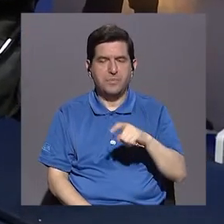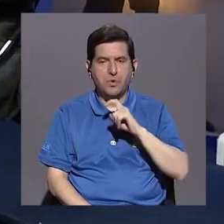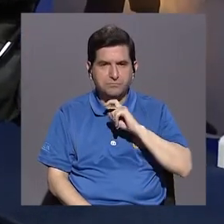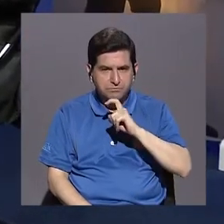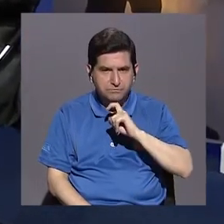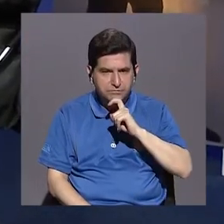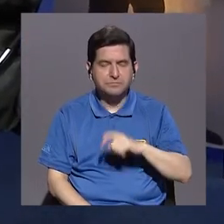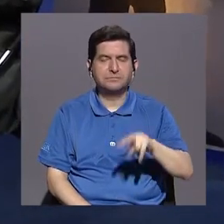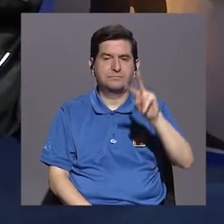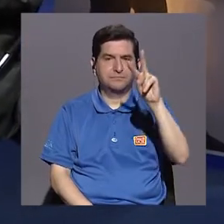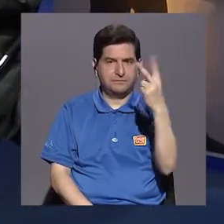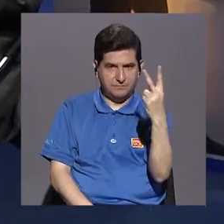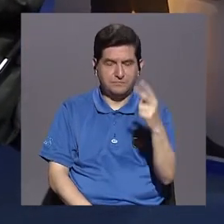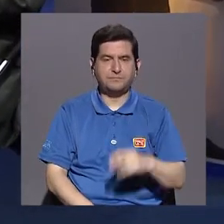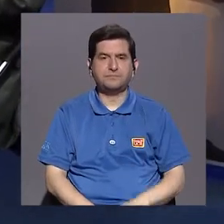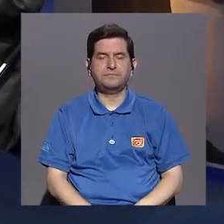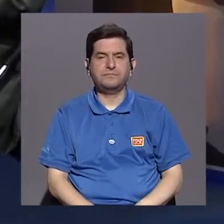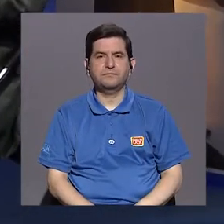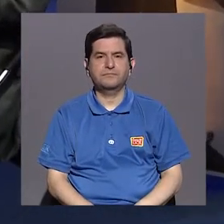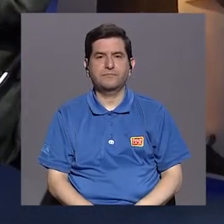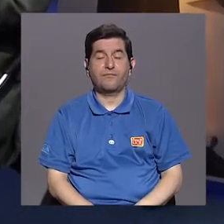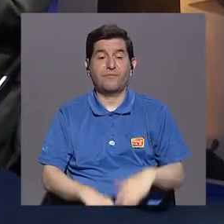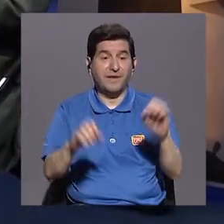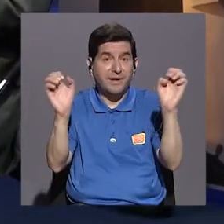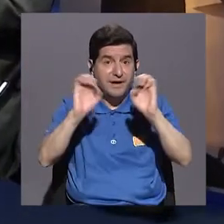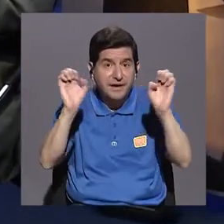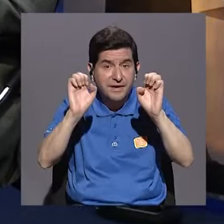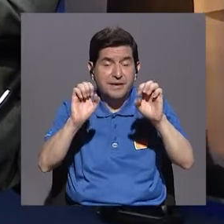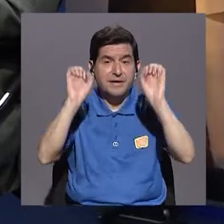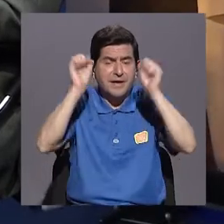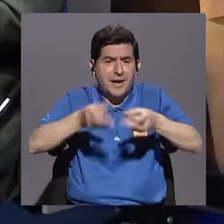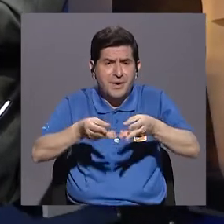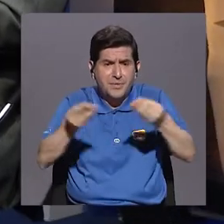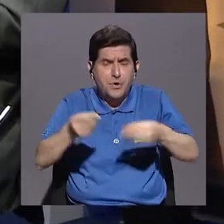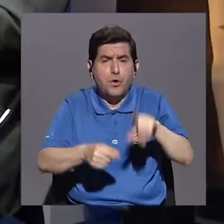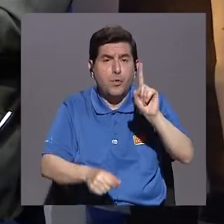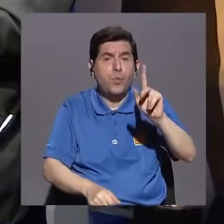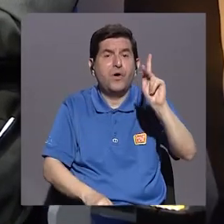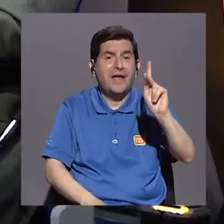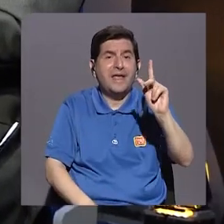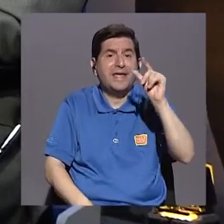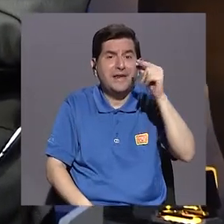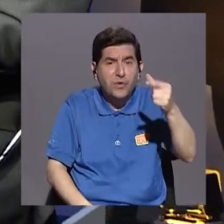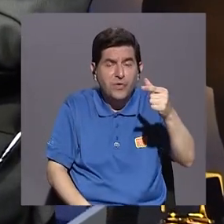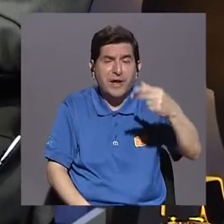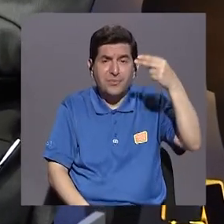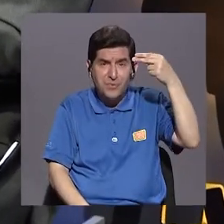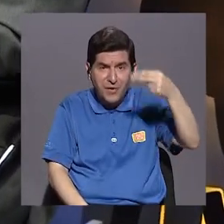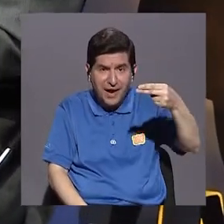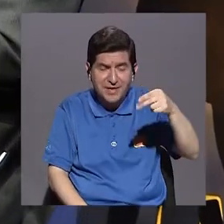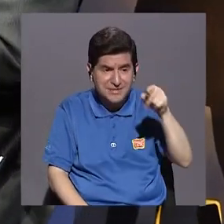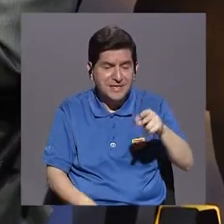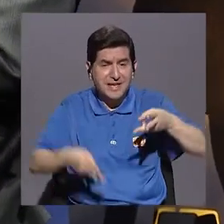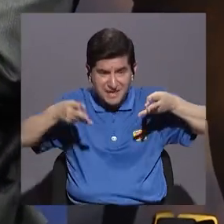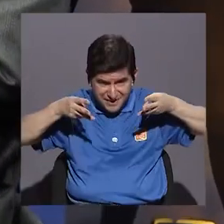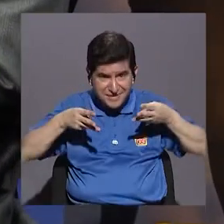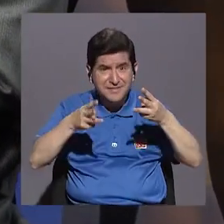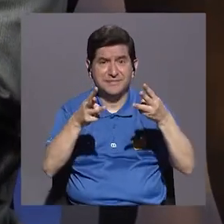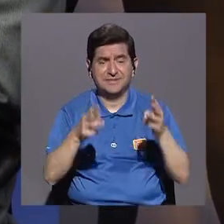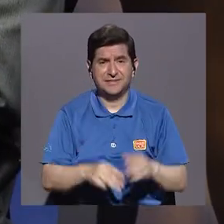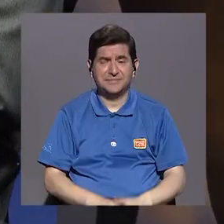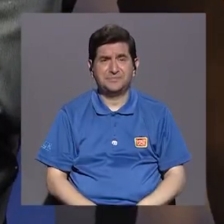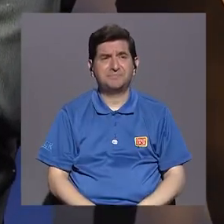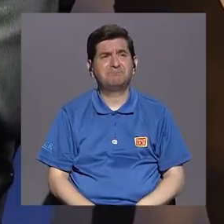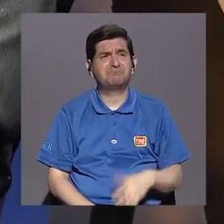segundo la cantidad de energía para producir un kilogramo de hidrógeno por ese método es